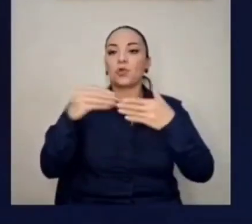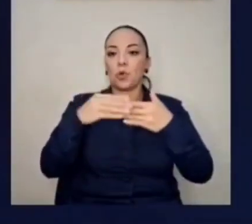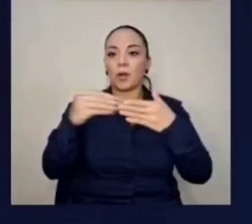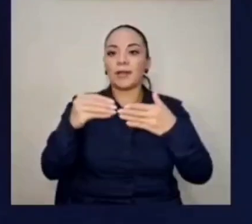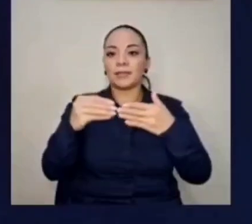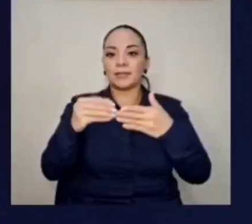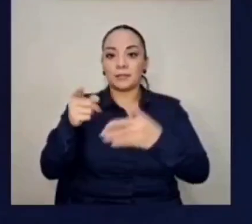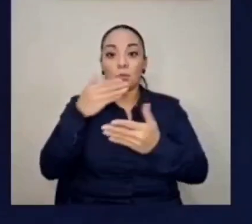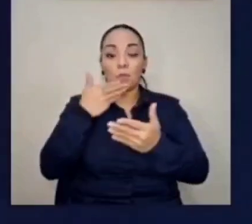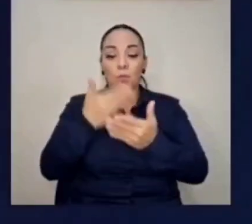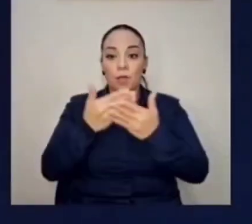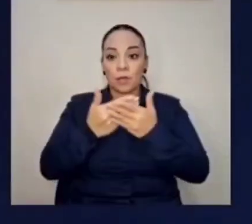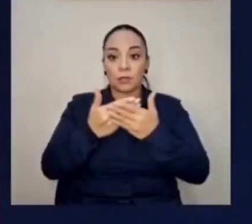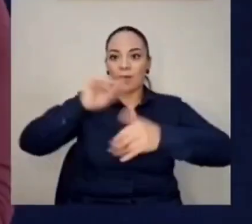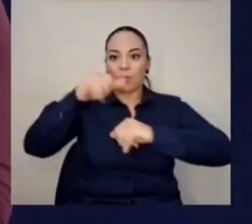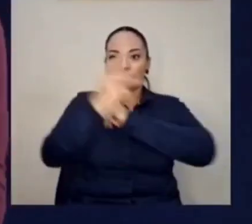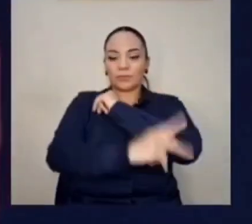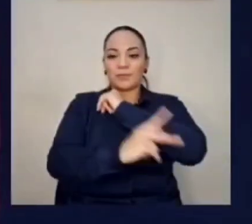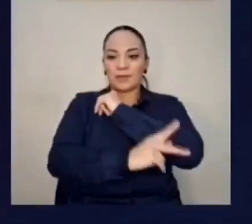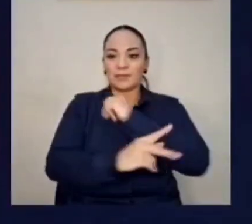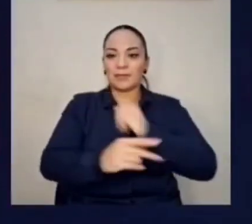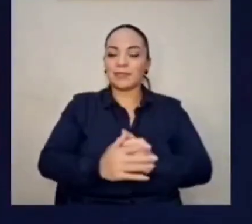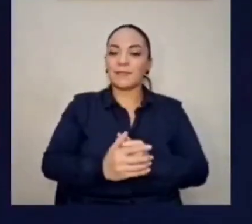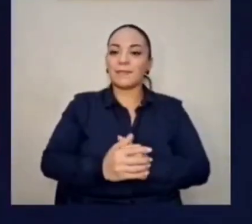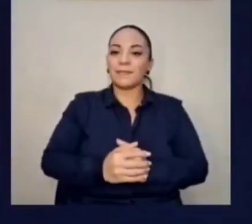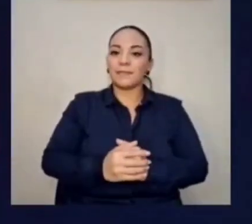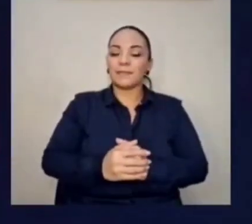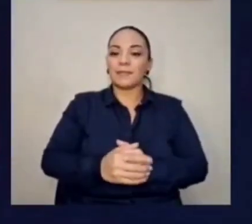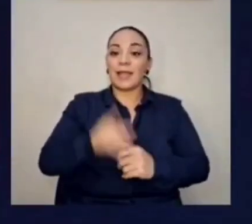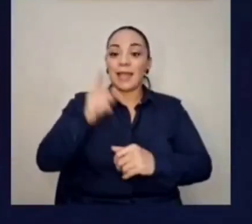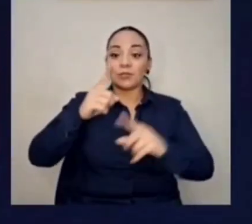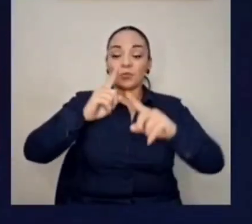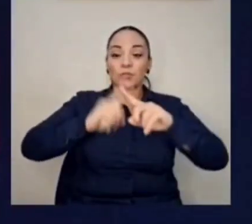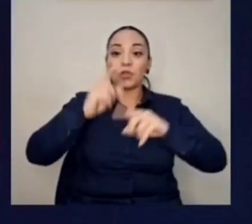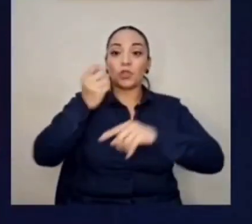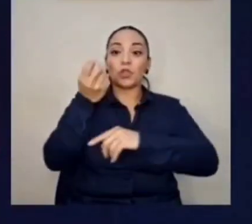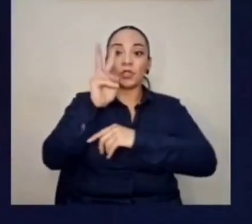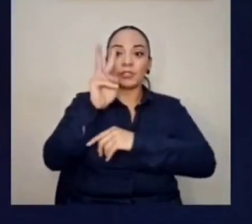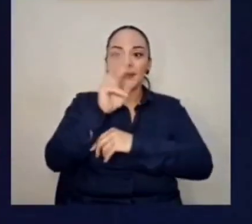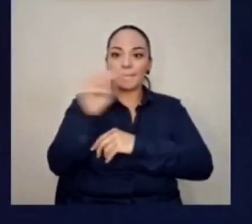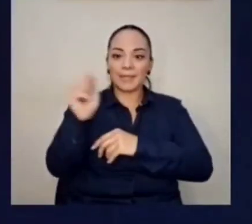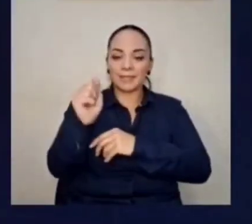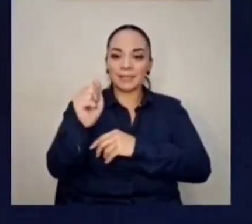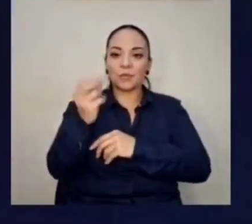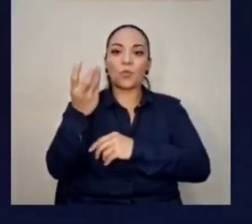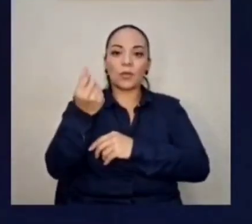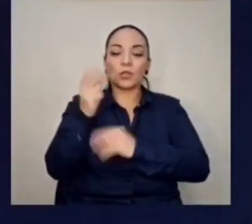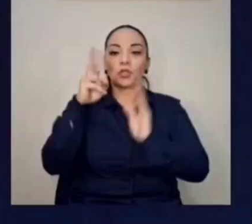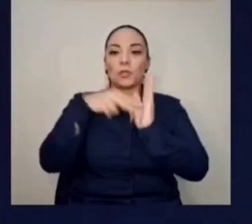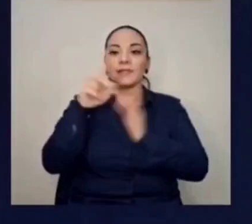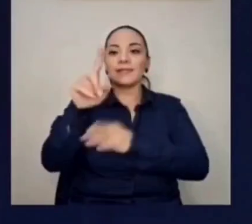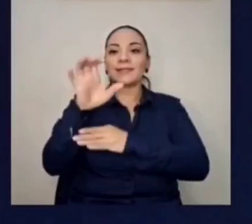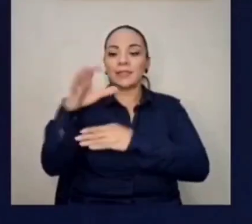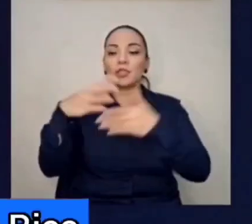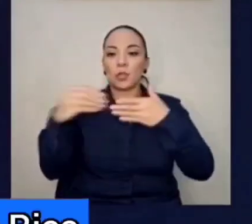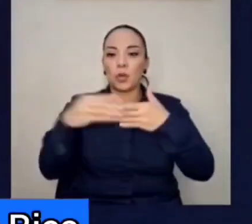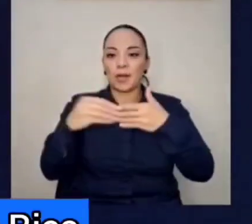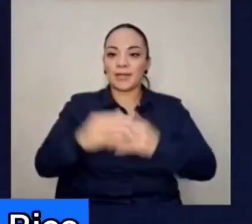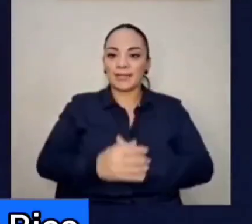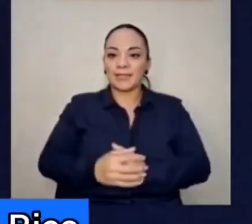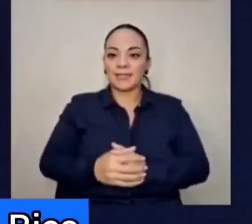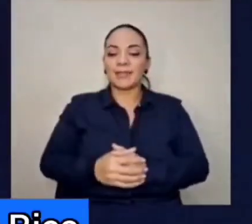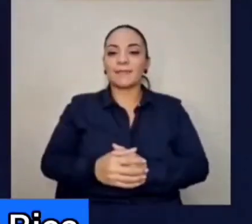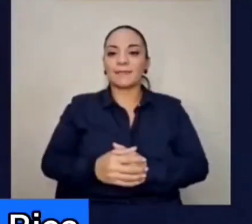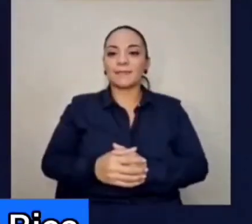bastante bueno para el promedio latinoamericano. Eso por 12 meses son $2,100. Eso es lo